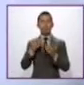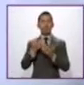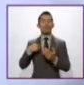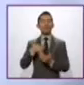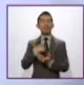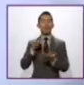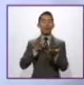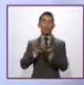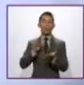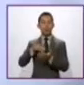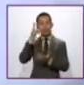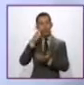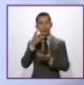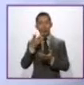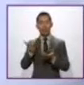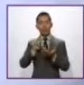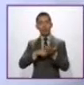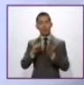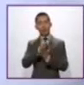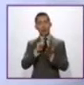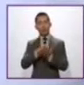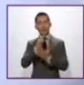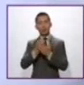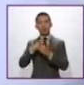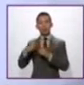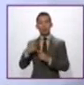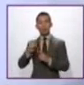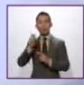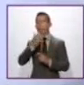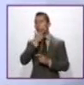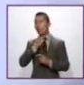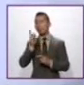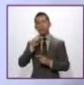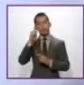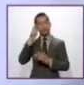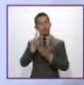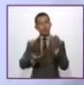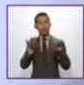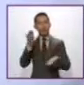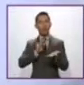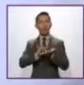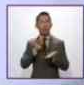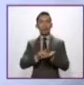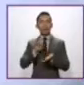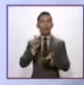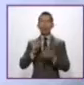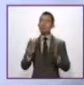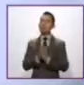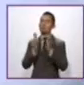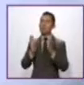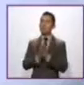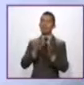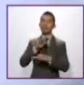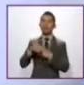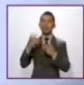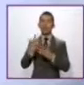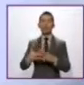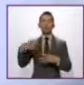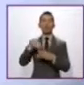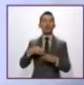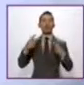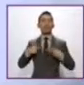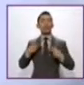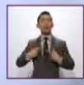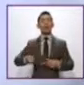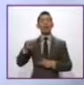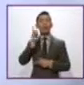para incluir en las políticas públicas esa perspectiva de género para no descuidar la participación y la inclusión de las